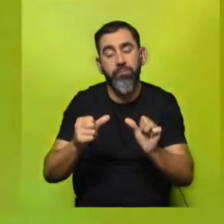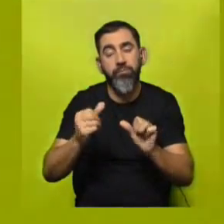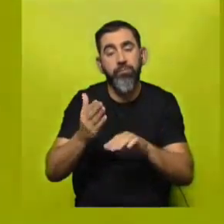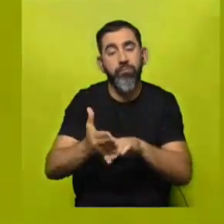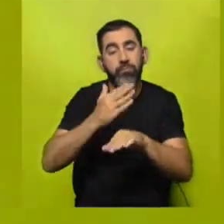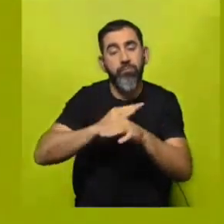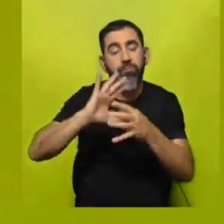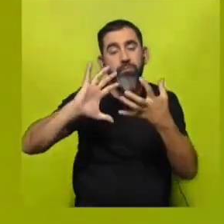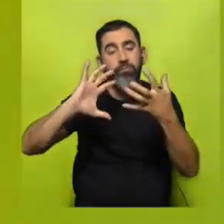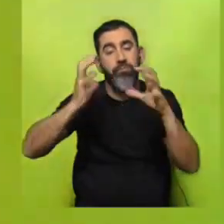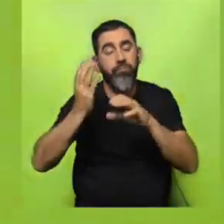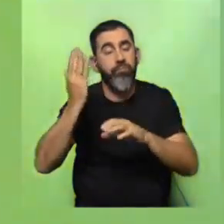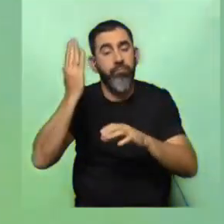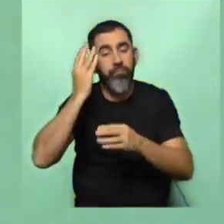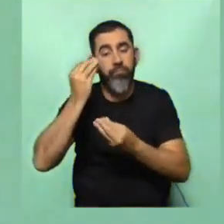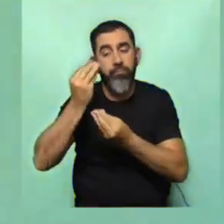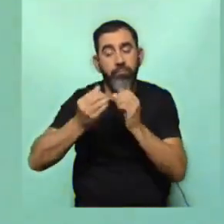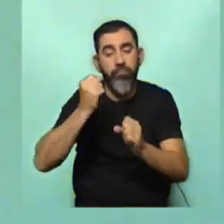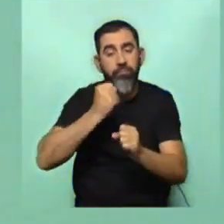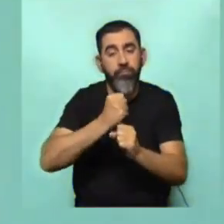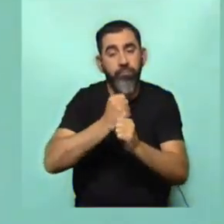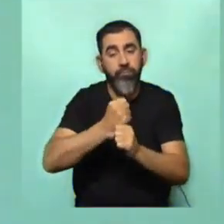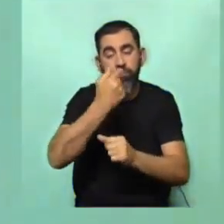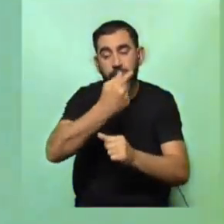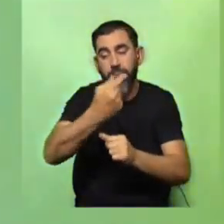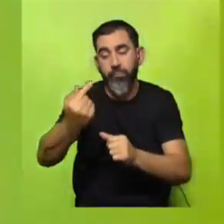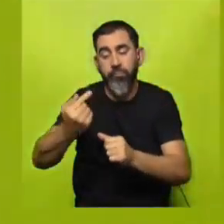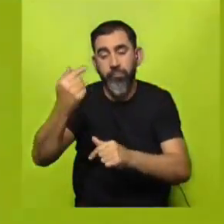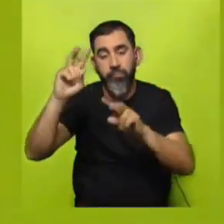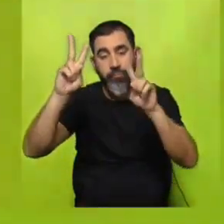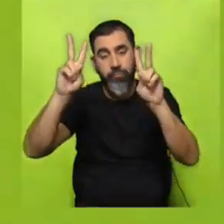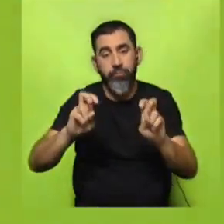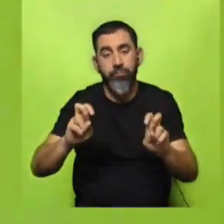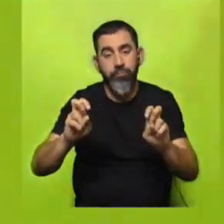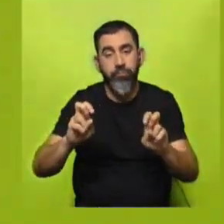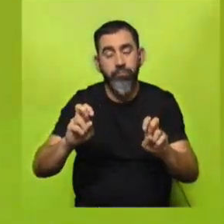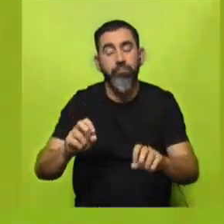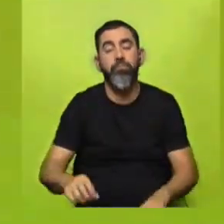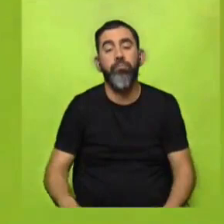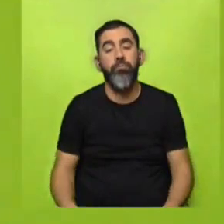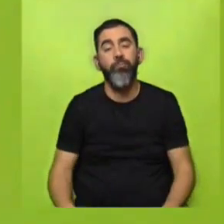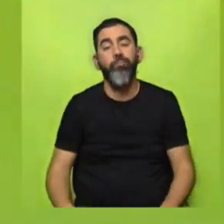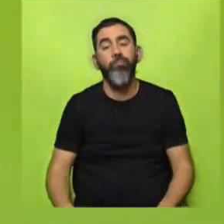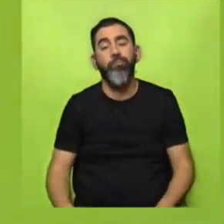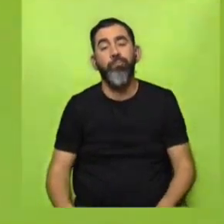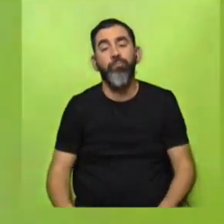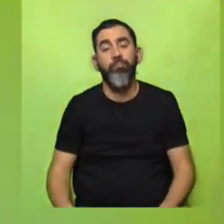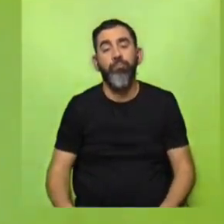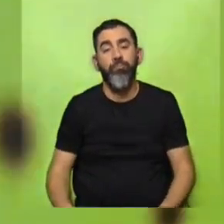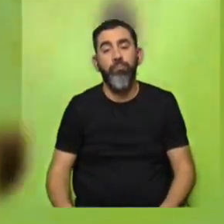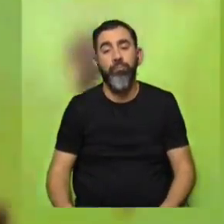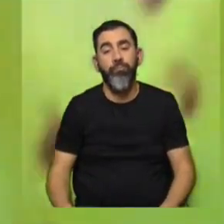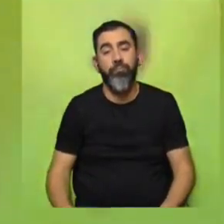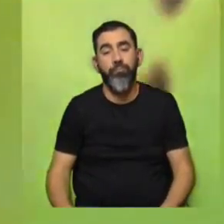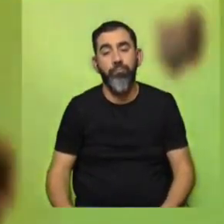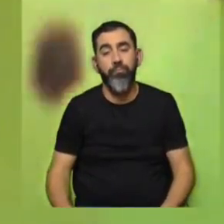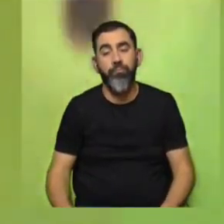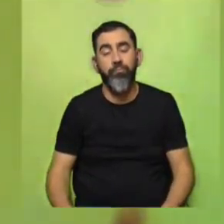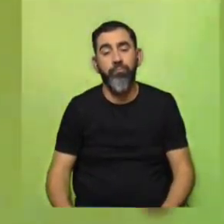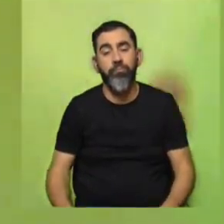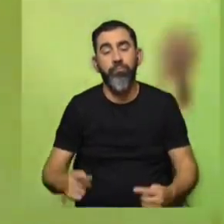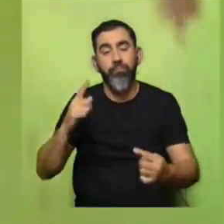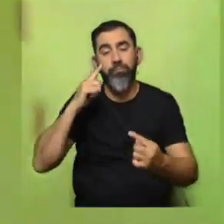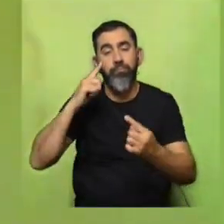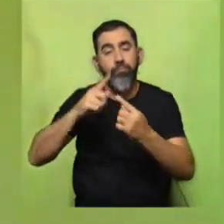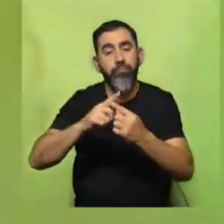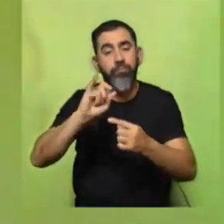pronóstico meteorológico y cómo se trabaja en cada una de las estaciones meteorológicas de INUMET. Y bueno, justamente la finalidad de